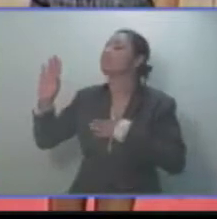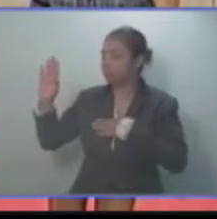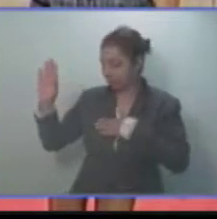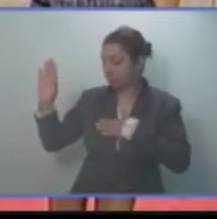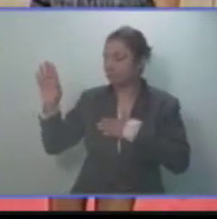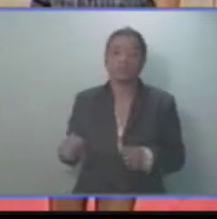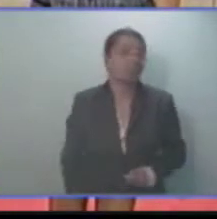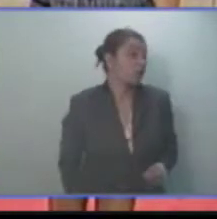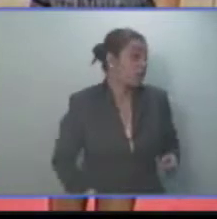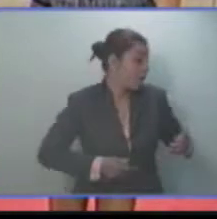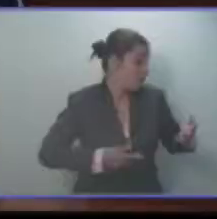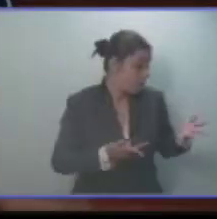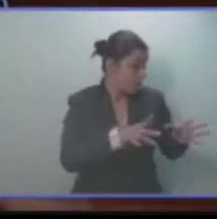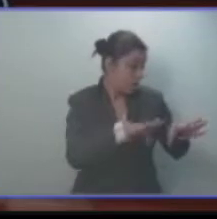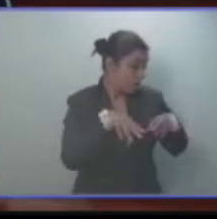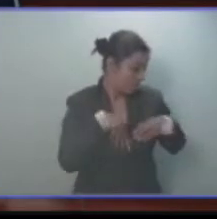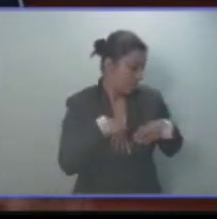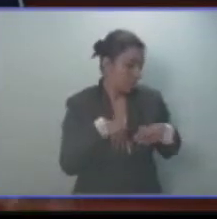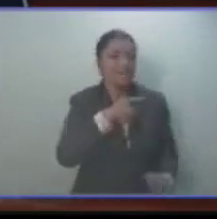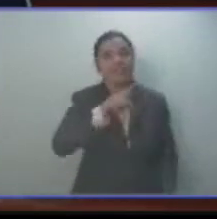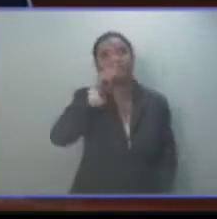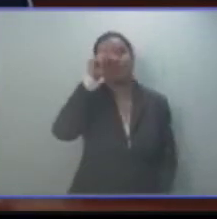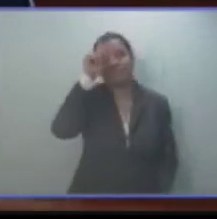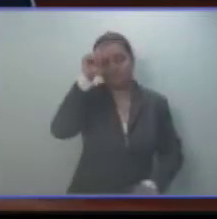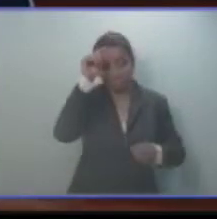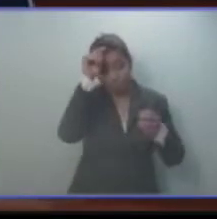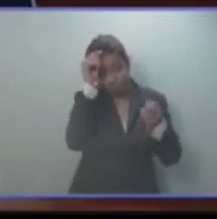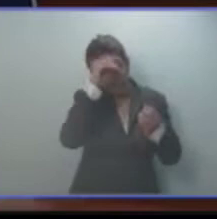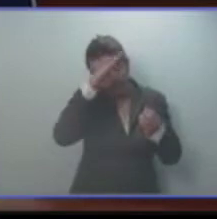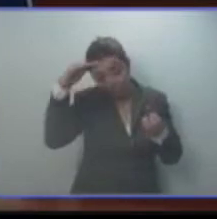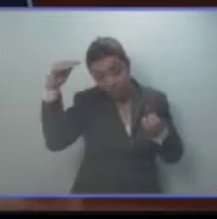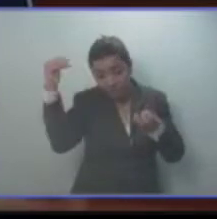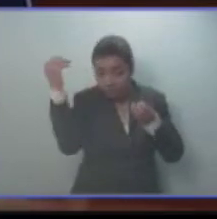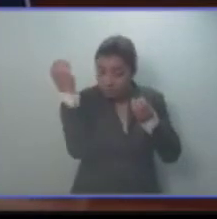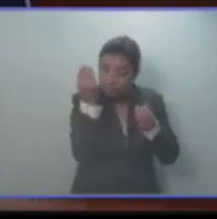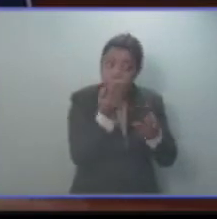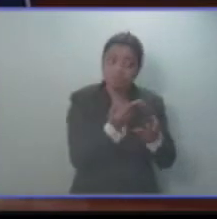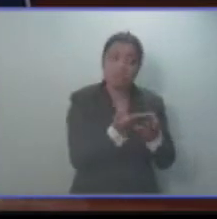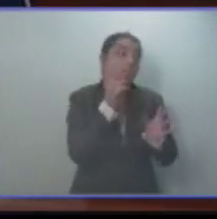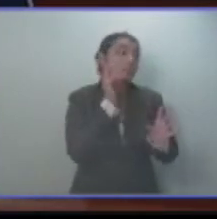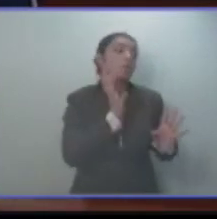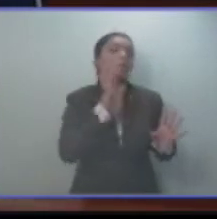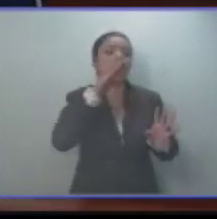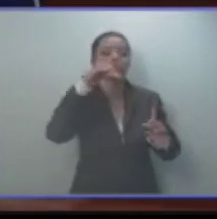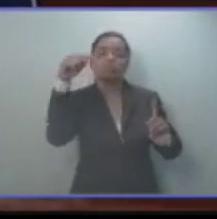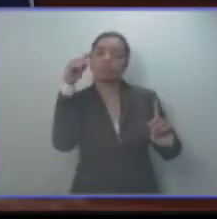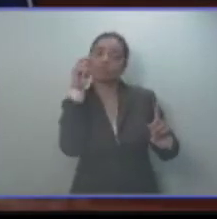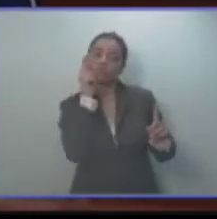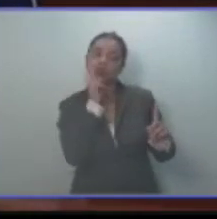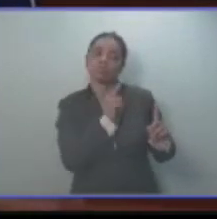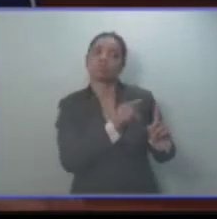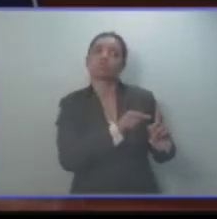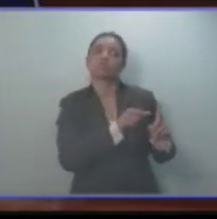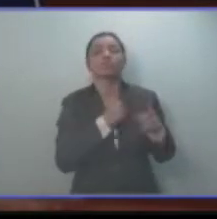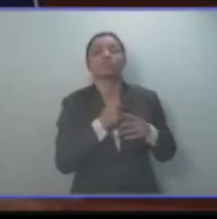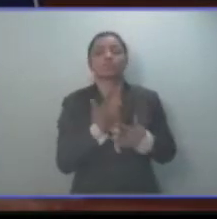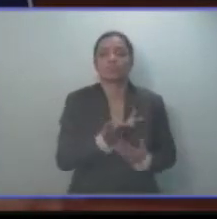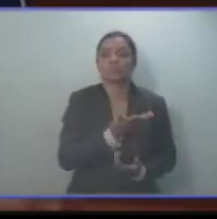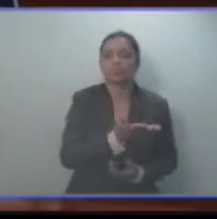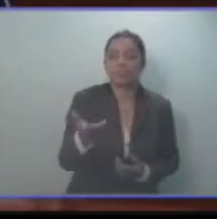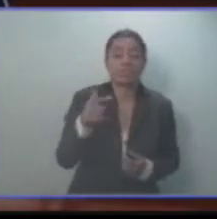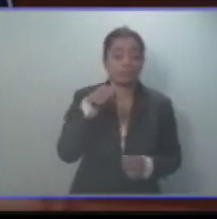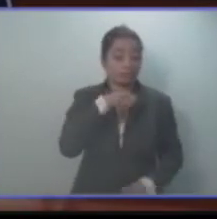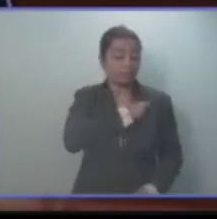Si así lo hiciereis, que la patria os premie, y si no, que ella os lo demande. Quedáis en posesión del cargo